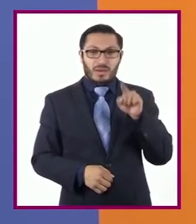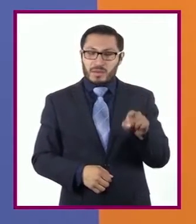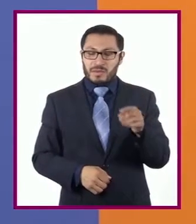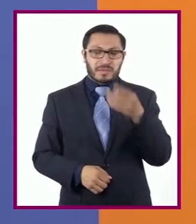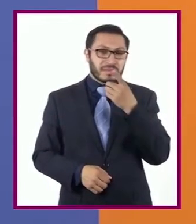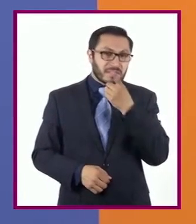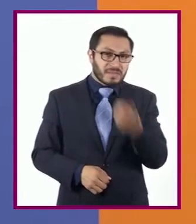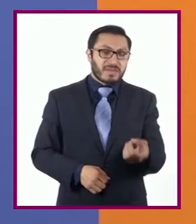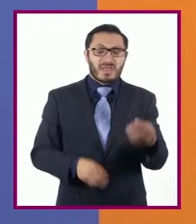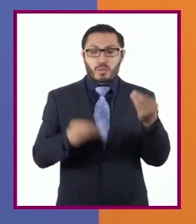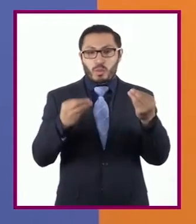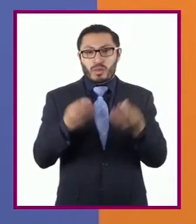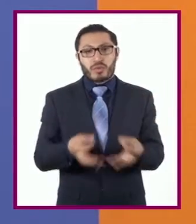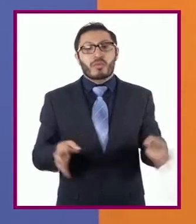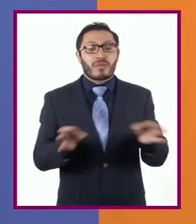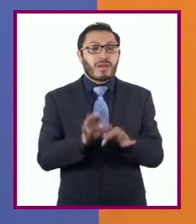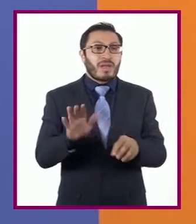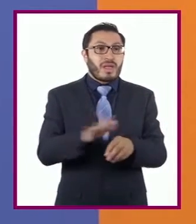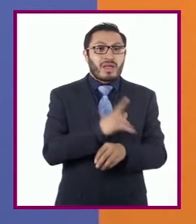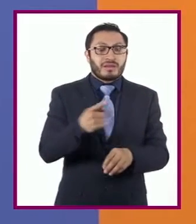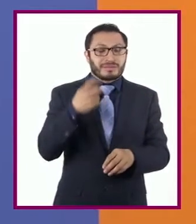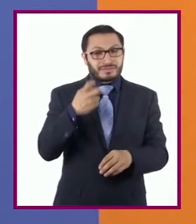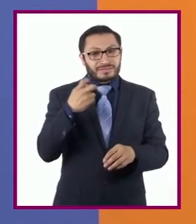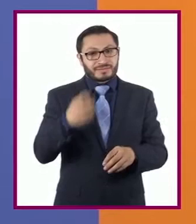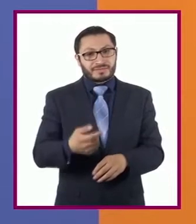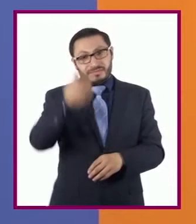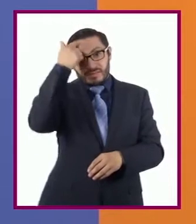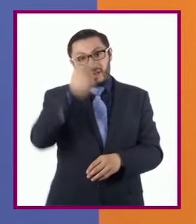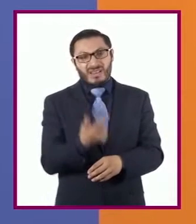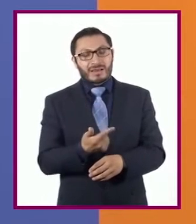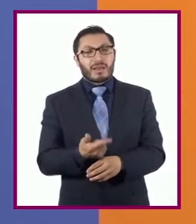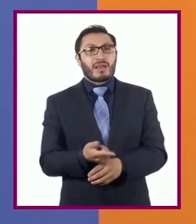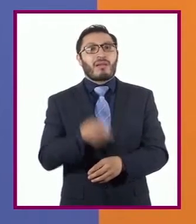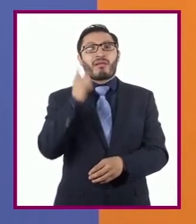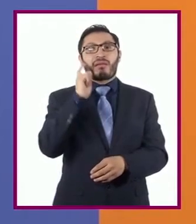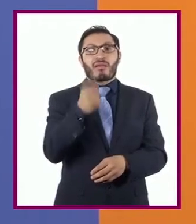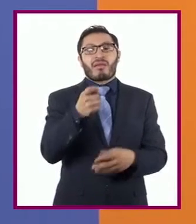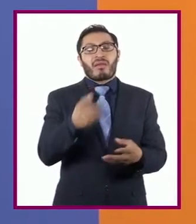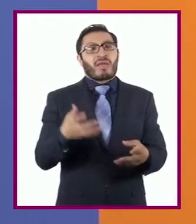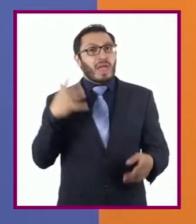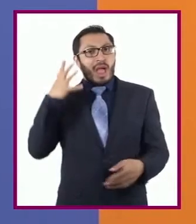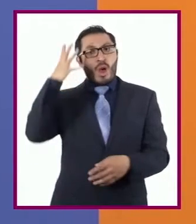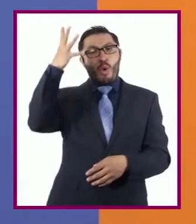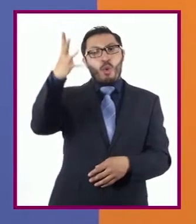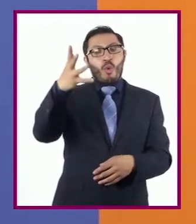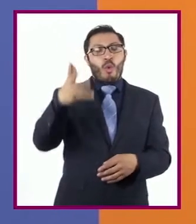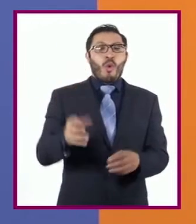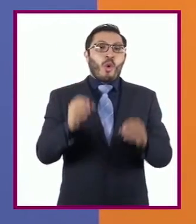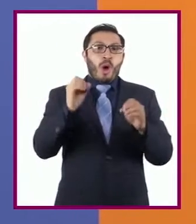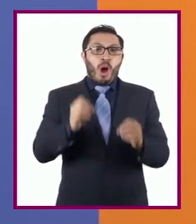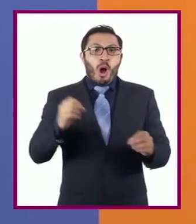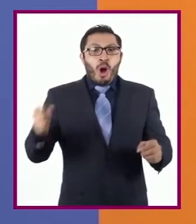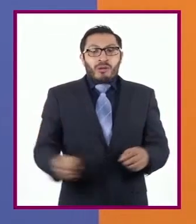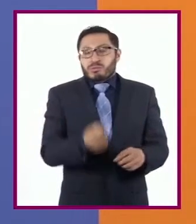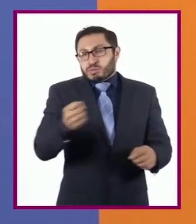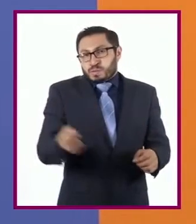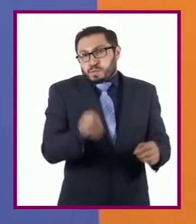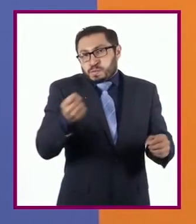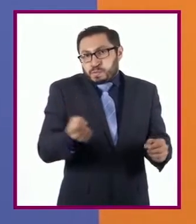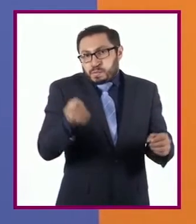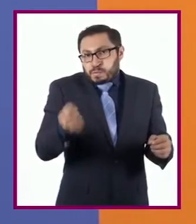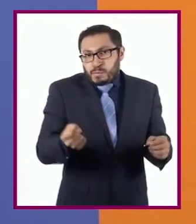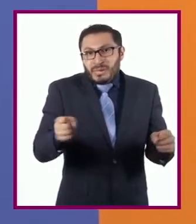es importante porque esto nos da pauta para saber qué se quiere en un futuro próximo o distante y